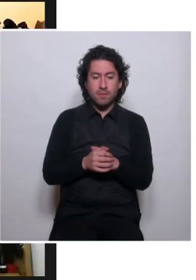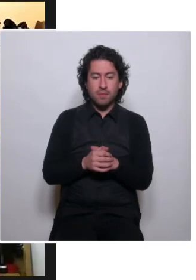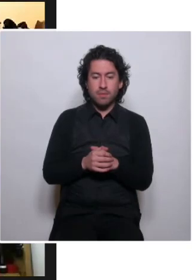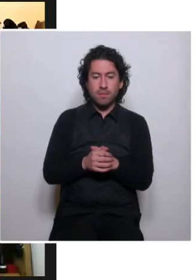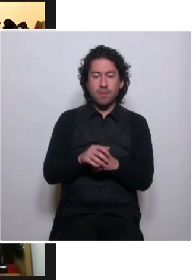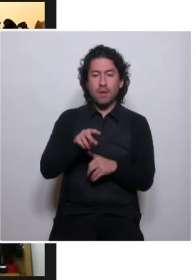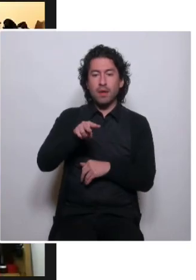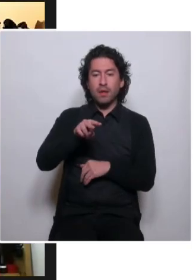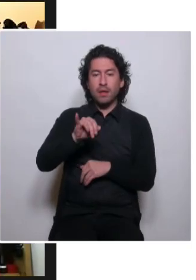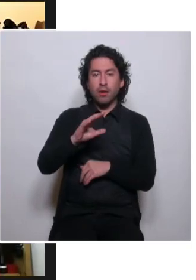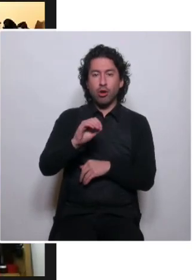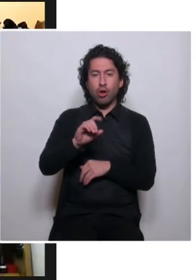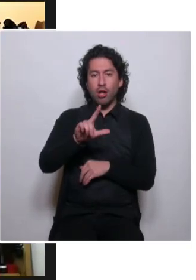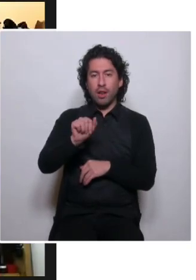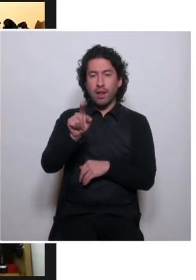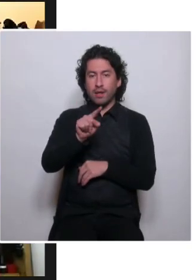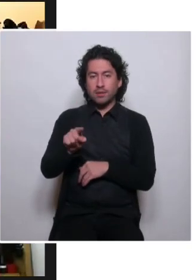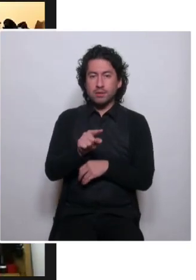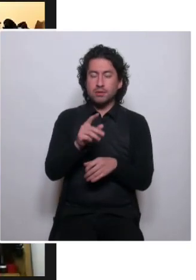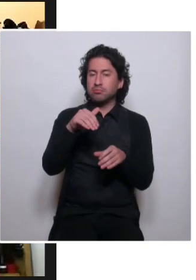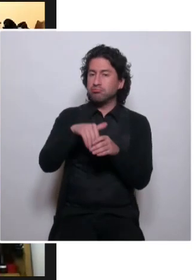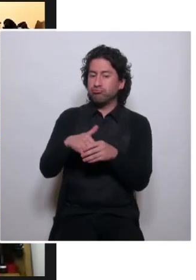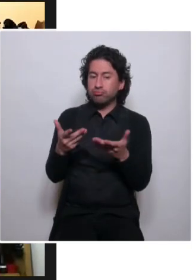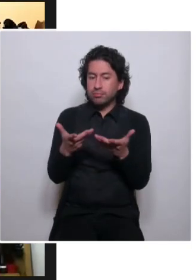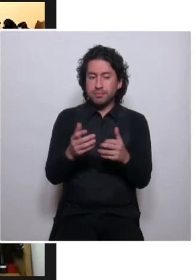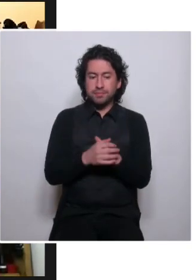Nicolás Núñez, ¿cómo vota?